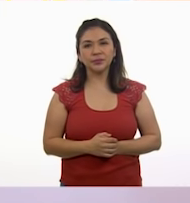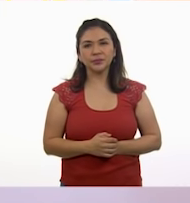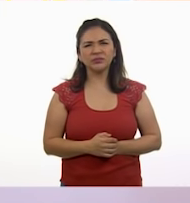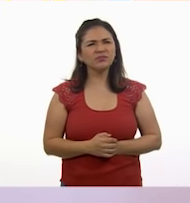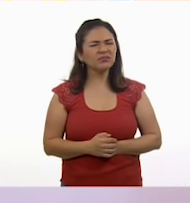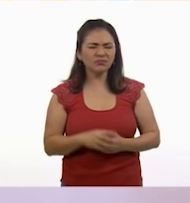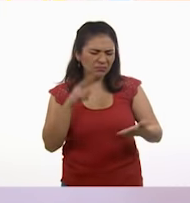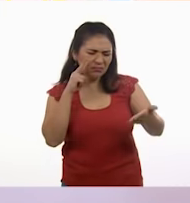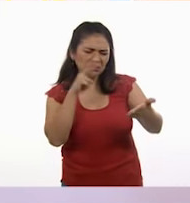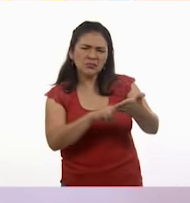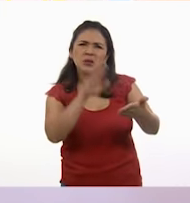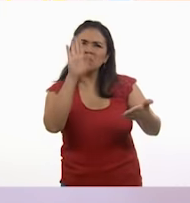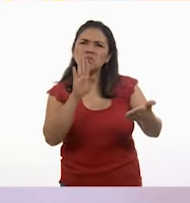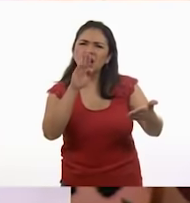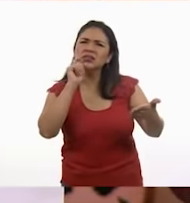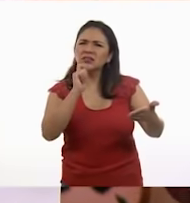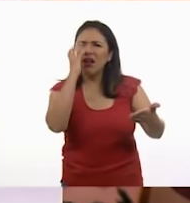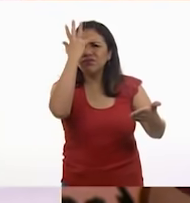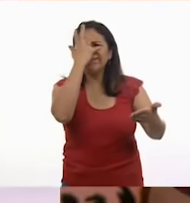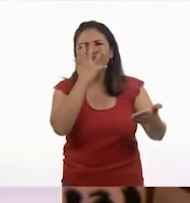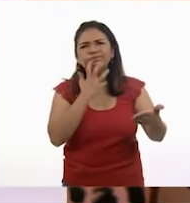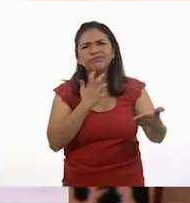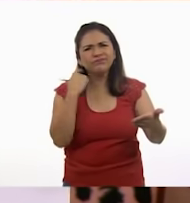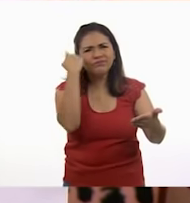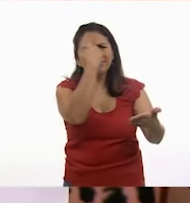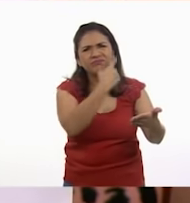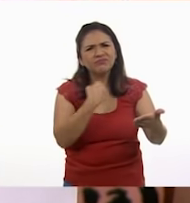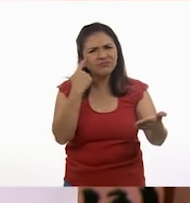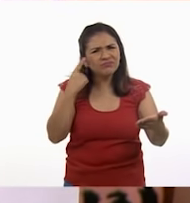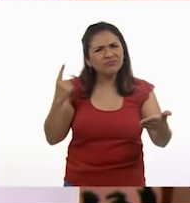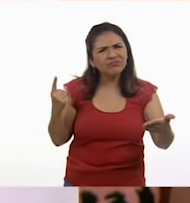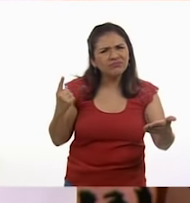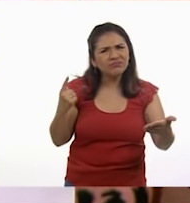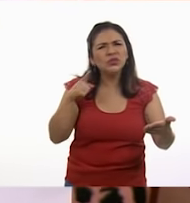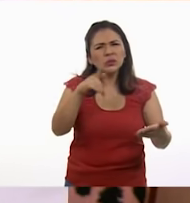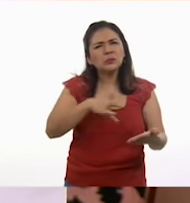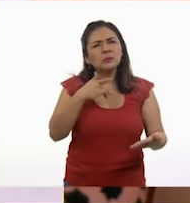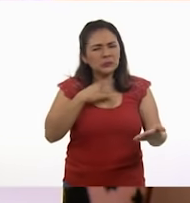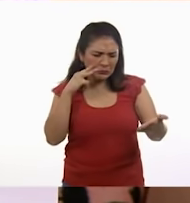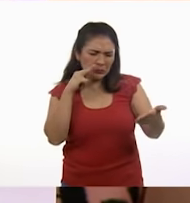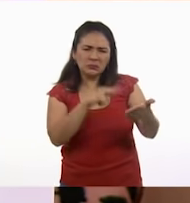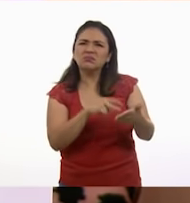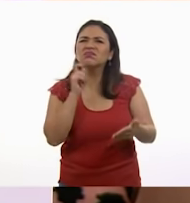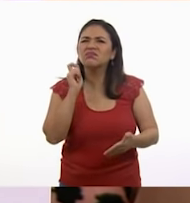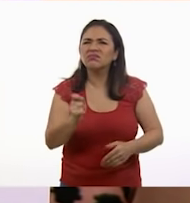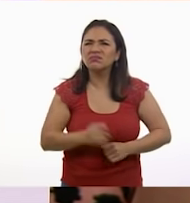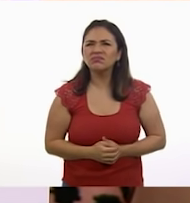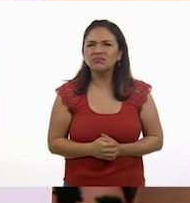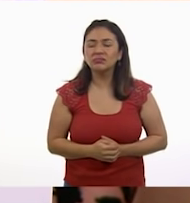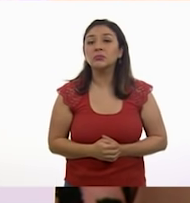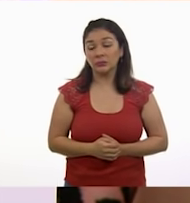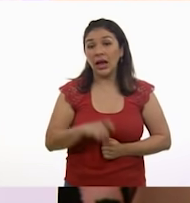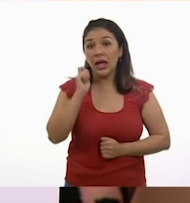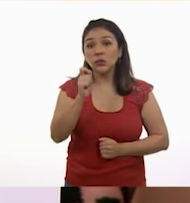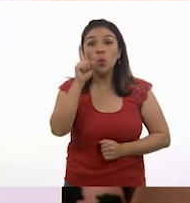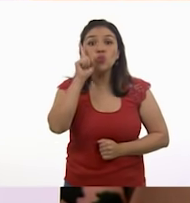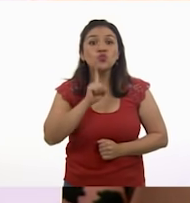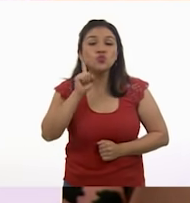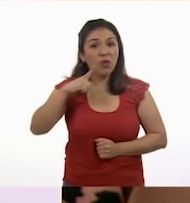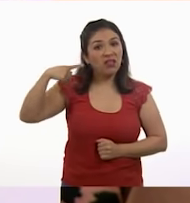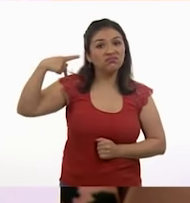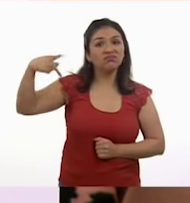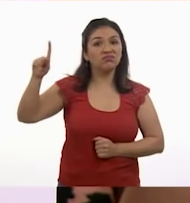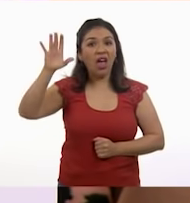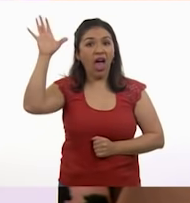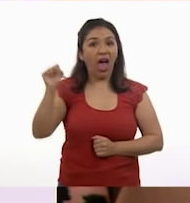pero parece que está triste y no parece que es artista que analizamos bueno es una mujer africana